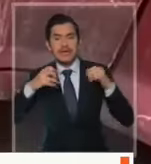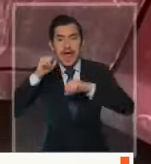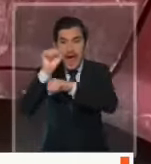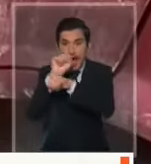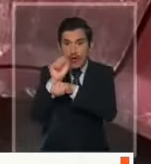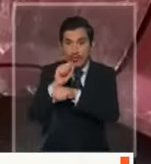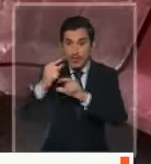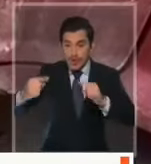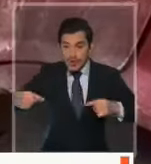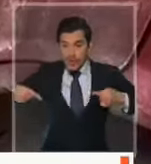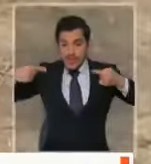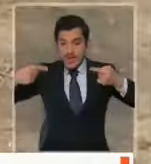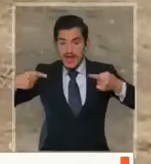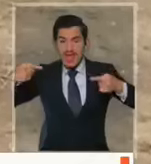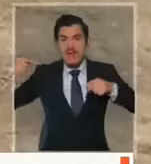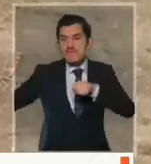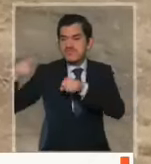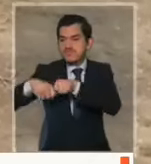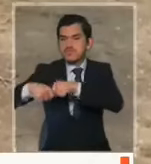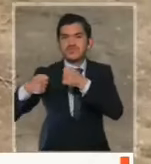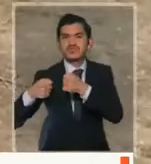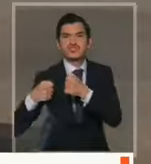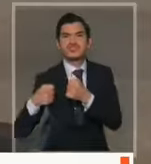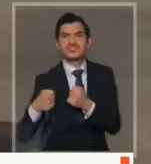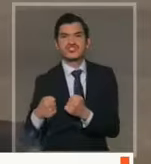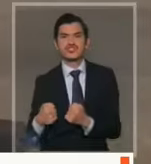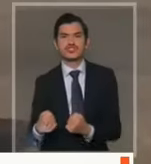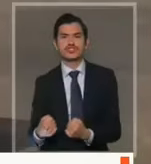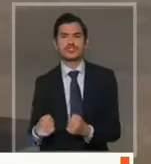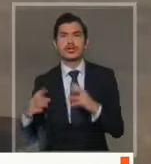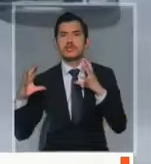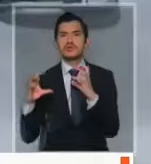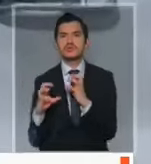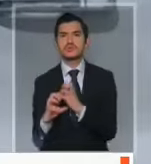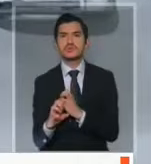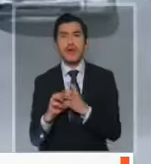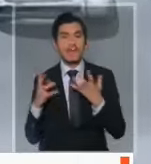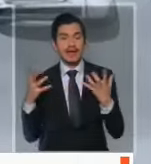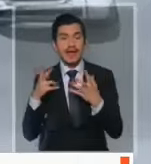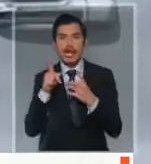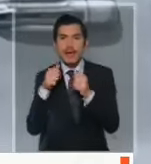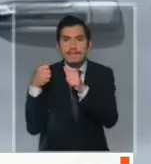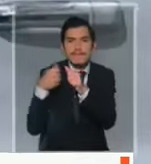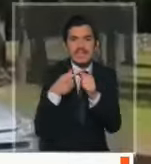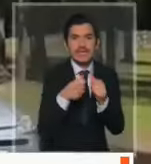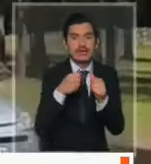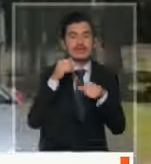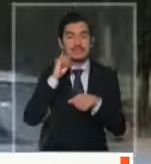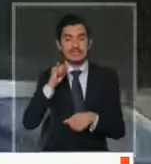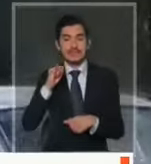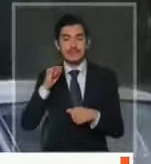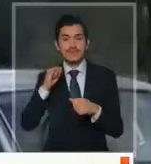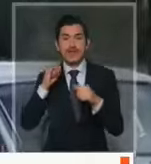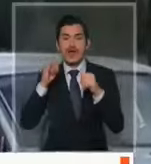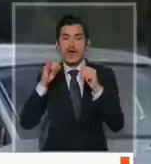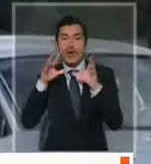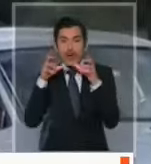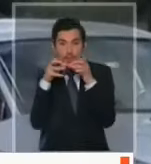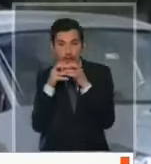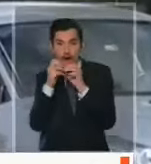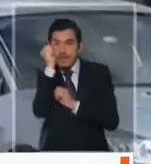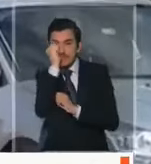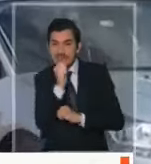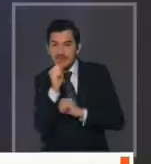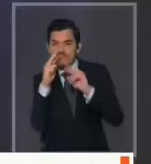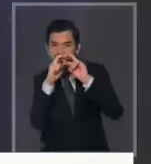los vehículos de quienes se encontraban apostando. Todo para no ser perseguidos. Eso sí, la Brigada de Homicidios de Linares se le siguió los pasos a